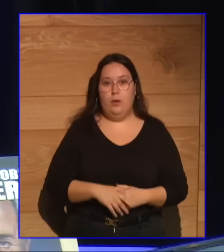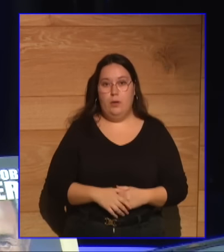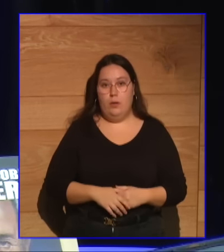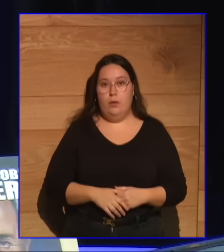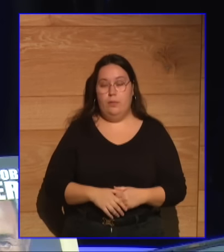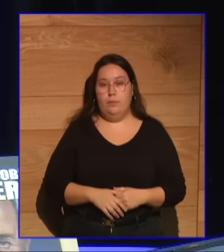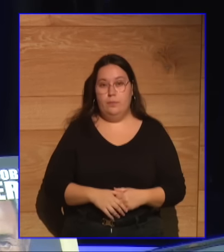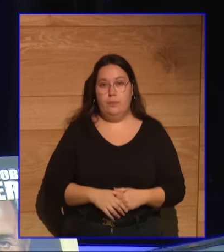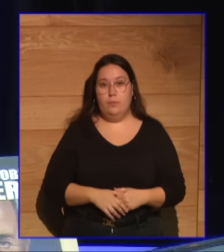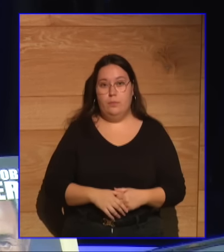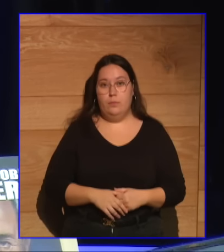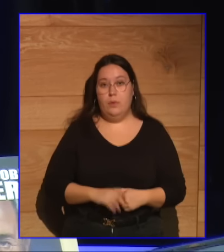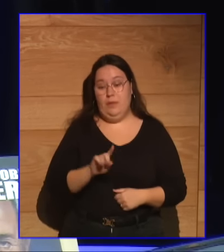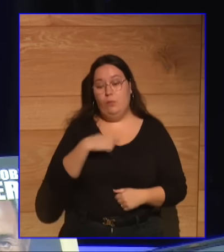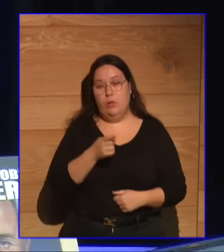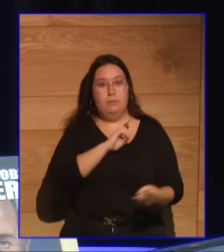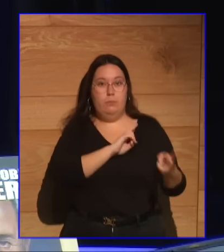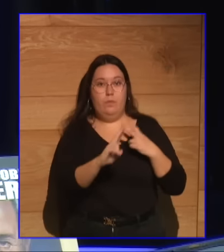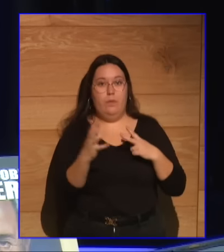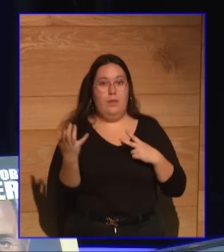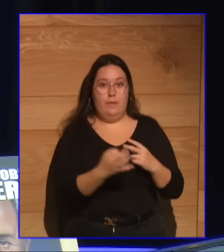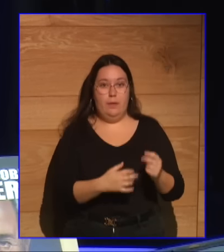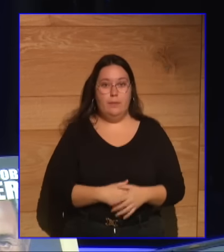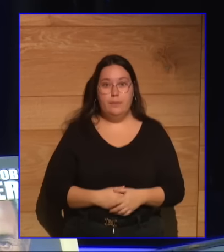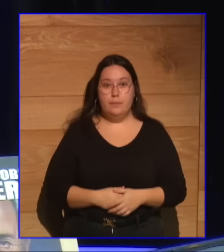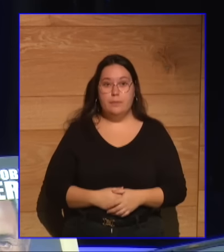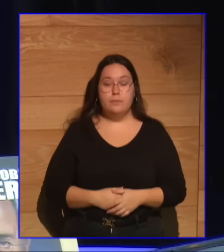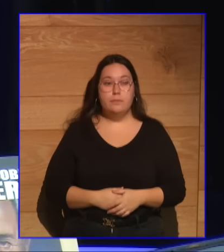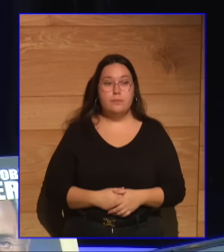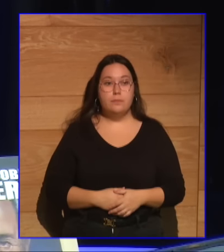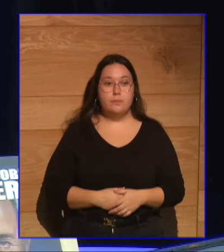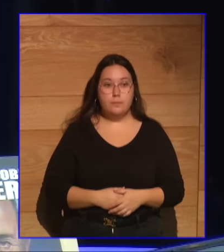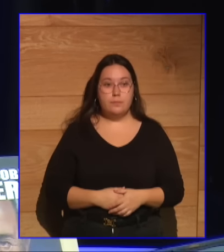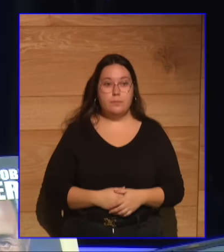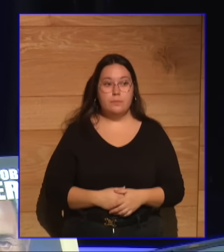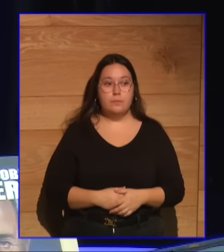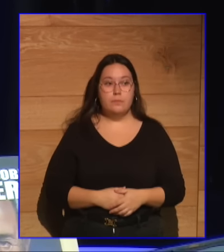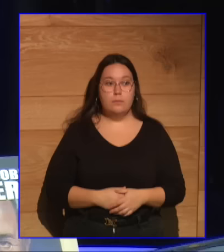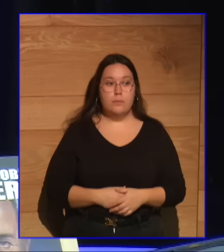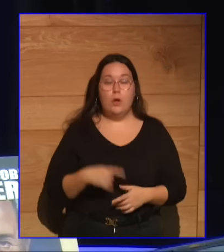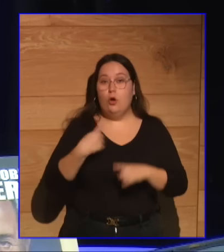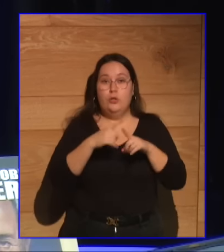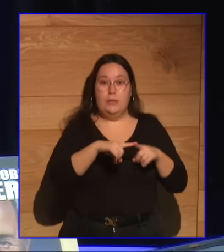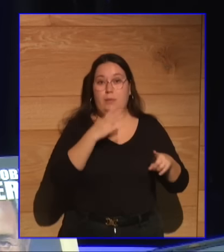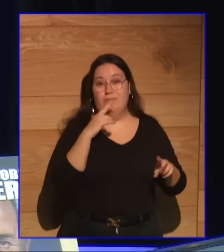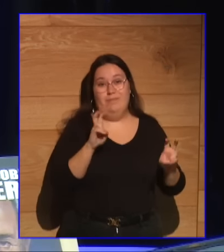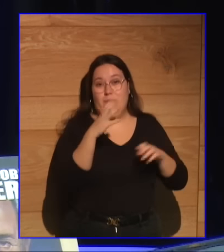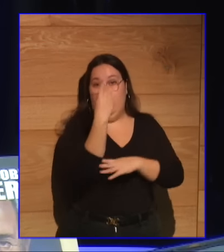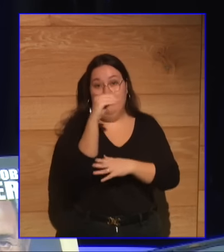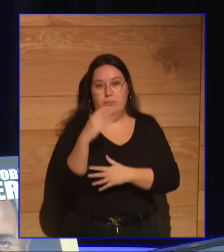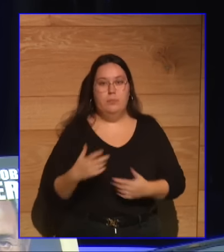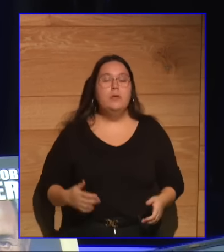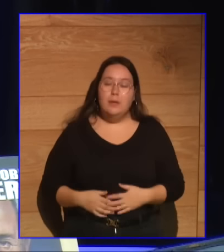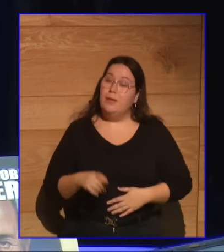dar respuestas que en ese momento le parecerían banales sobre la verosimilitud del Triceratops de turno. Así que sí, es